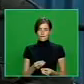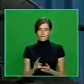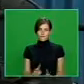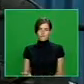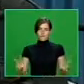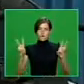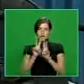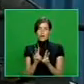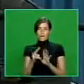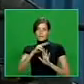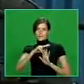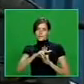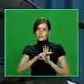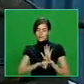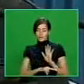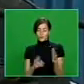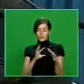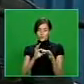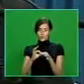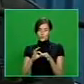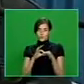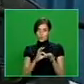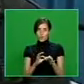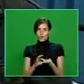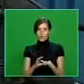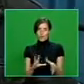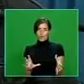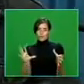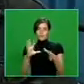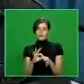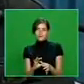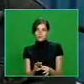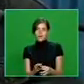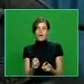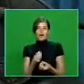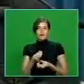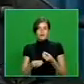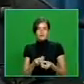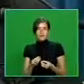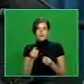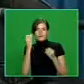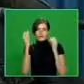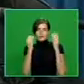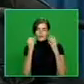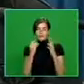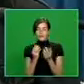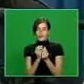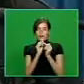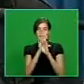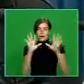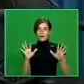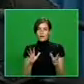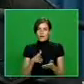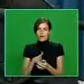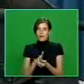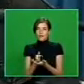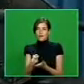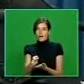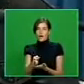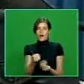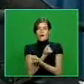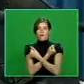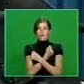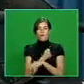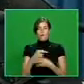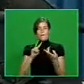valores y los principios de solidaridad de complementaridad de creación de transparencia de lealtad de amor de